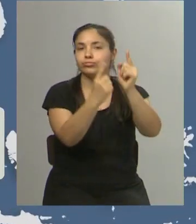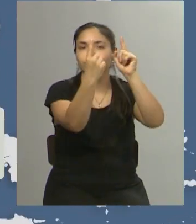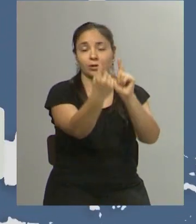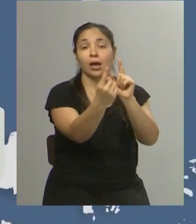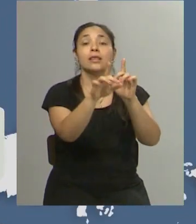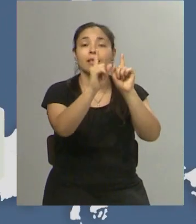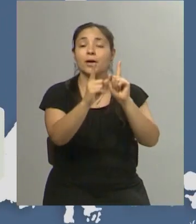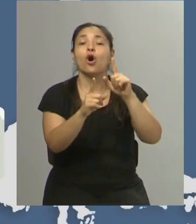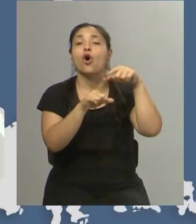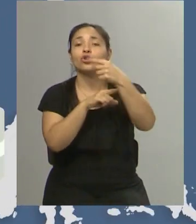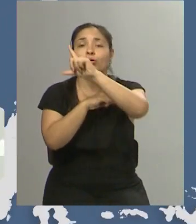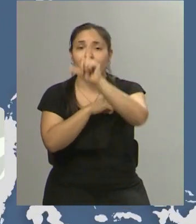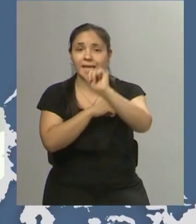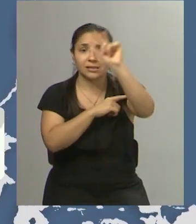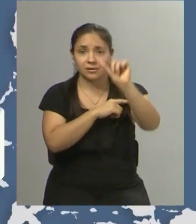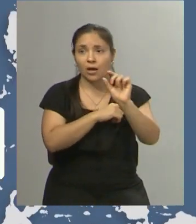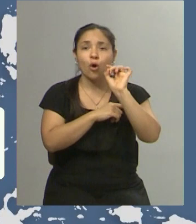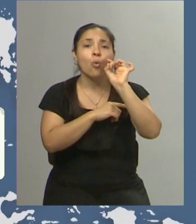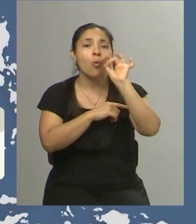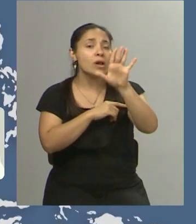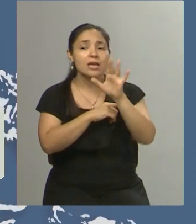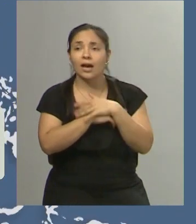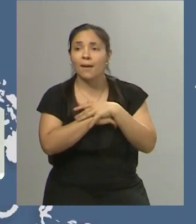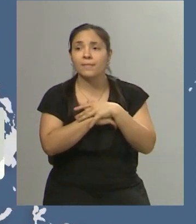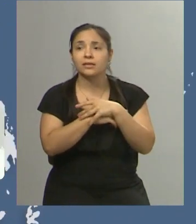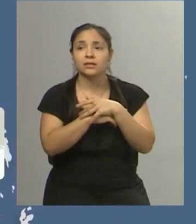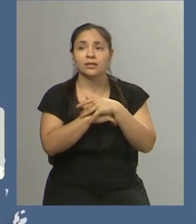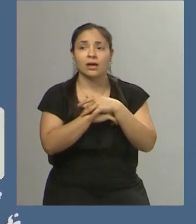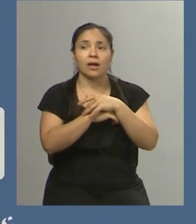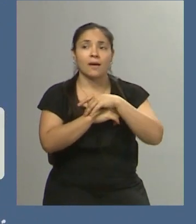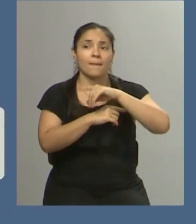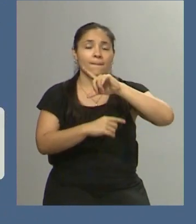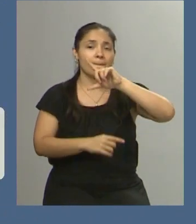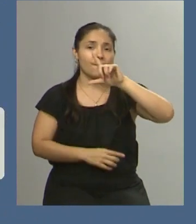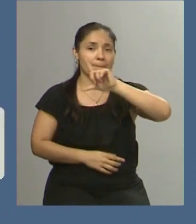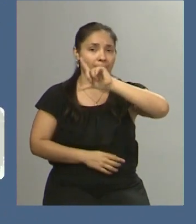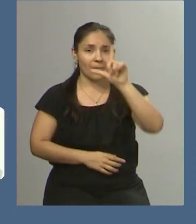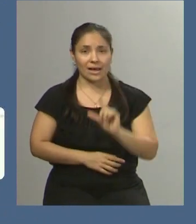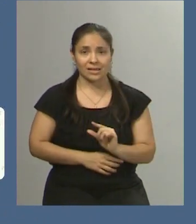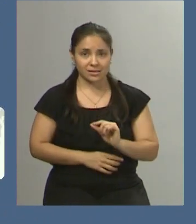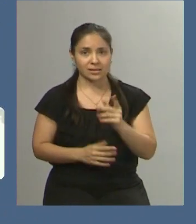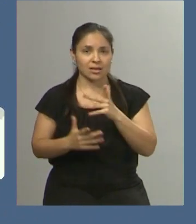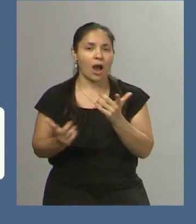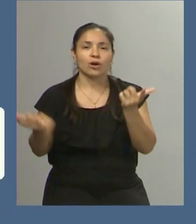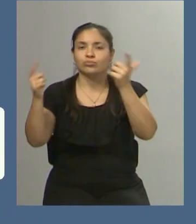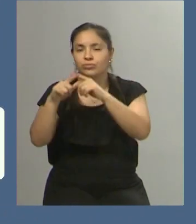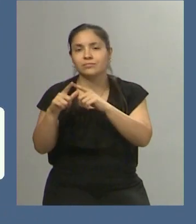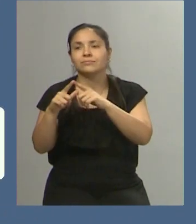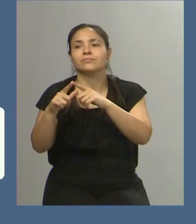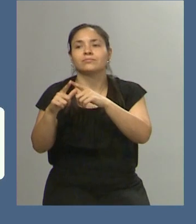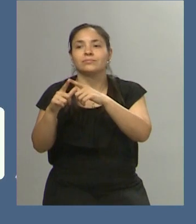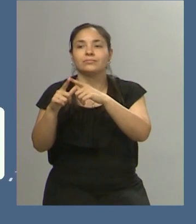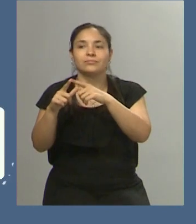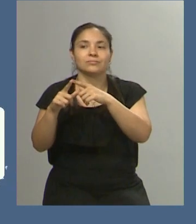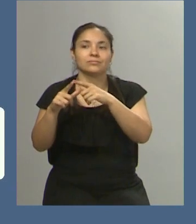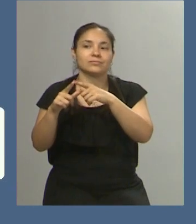países, salvo con los países de la ALADI, la Asociación Latinoamericana de Integración, porque ahí éramos miembros y